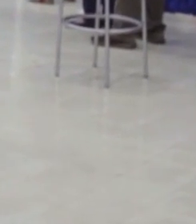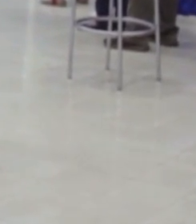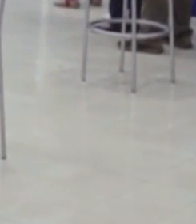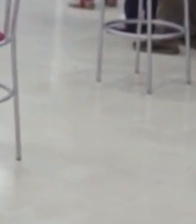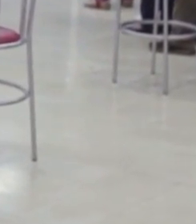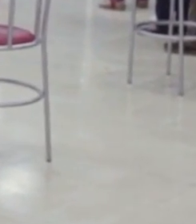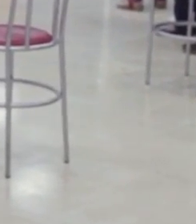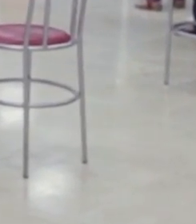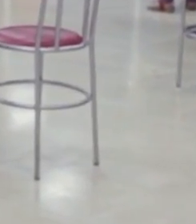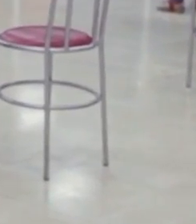¡Gracias!